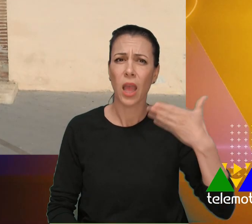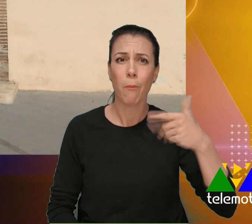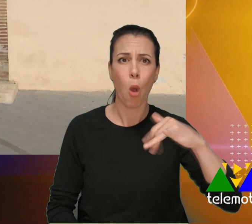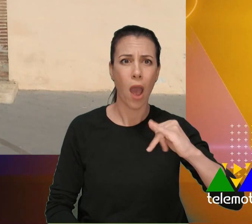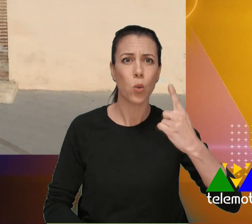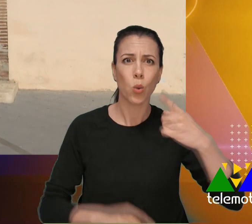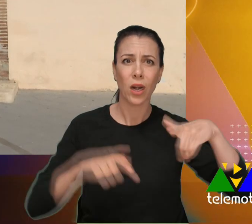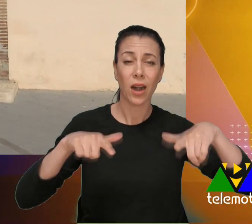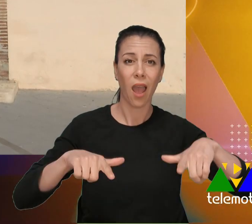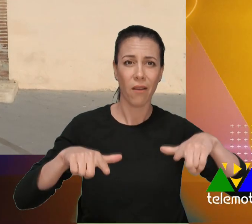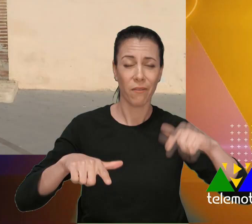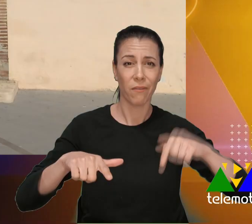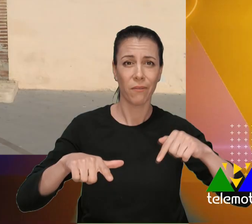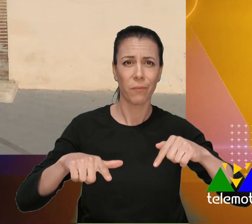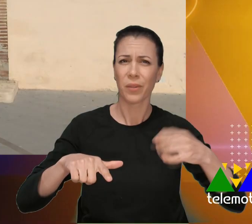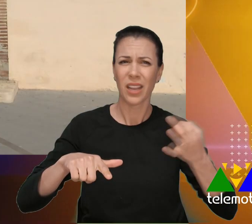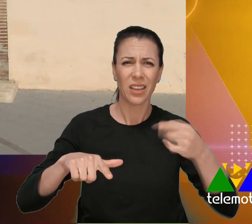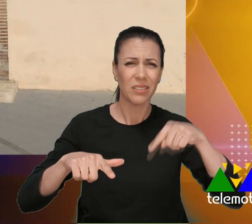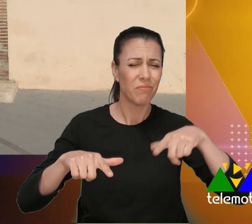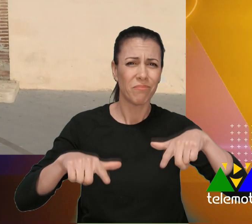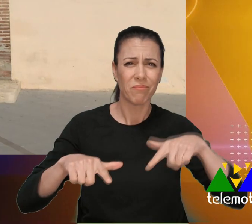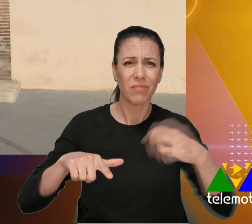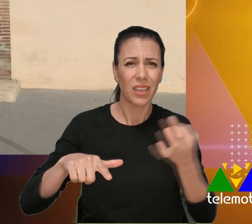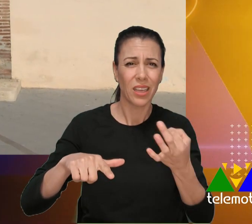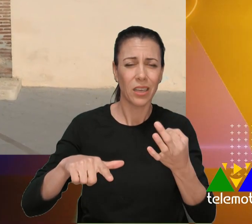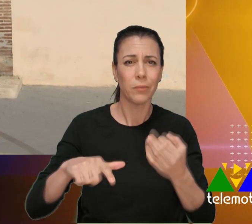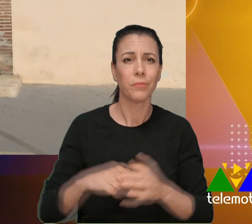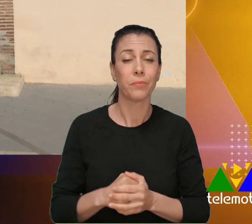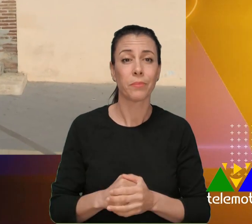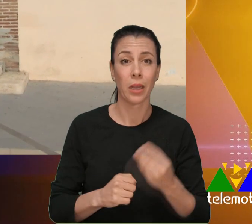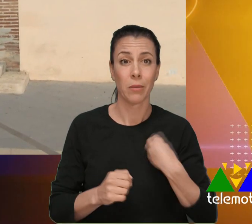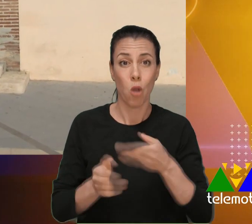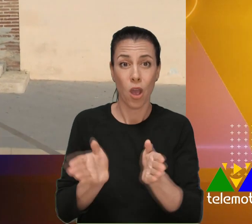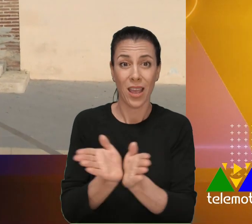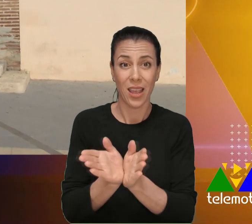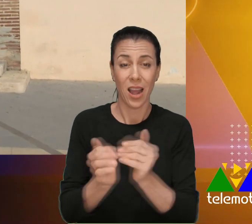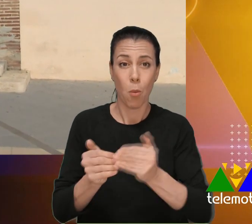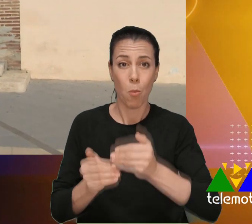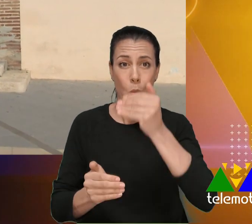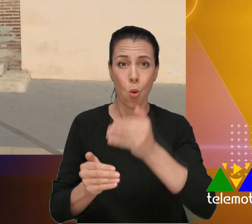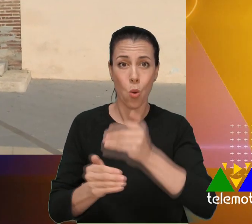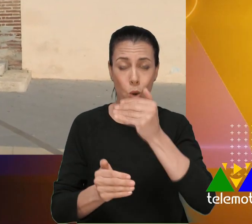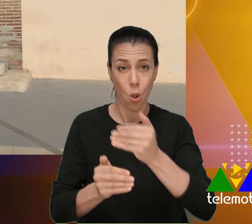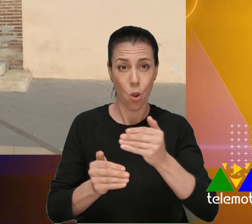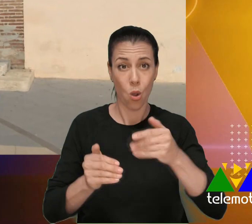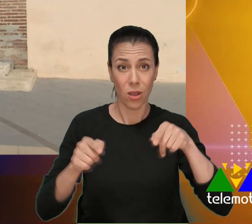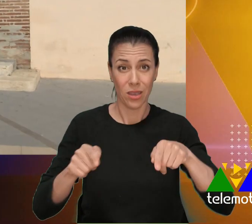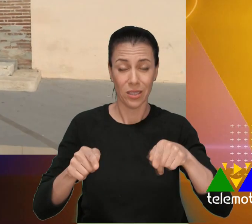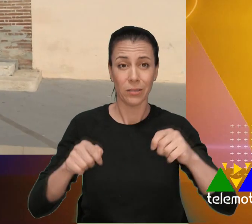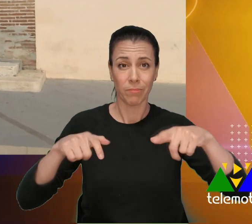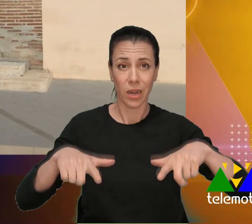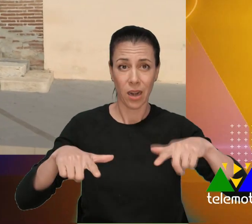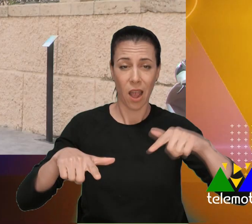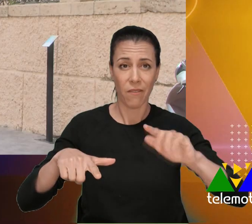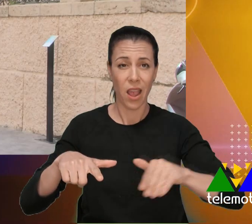aquí. ¿Qué albergaba esta nave? Pues desde la esquina del muro de la nave de crucero hasta la esquina